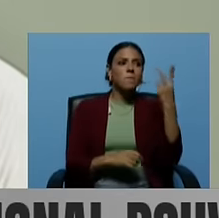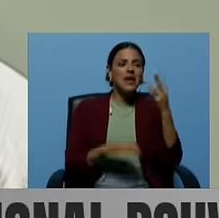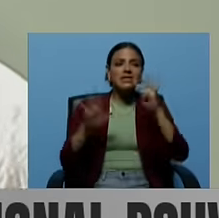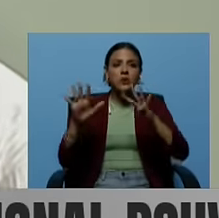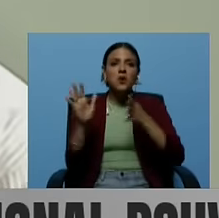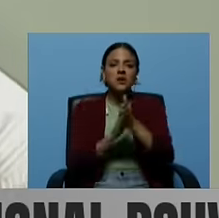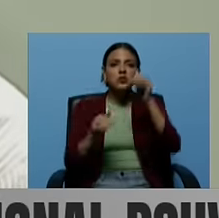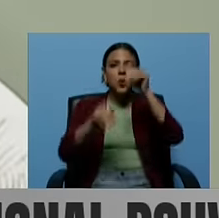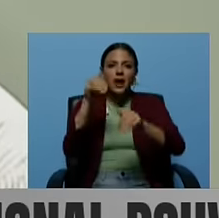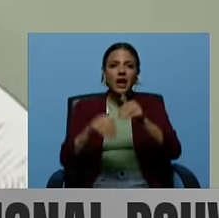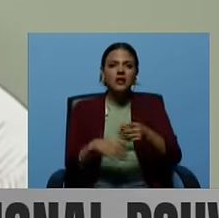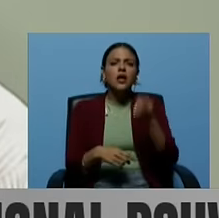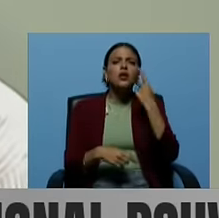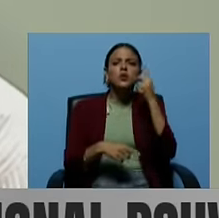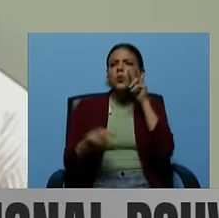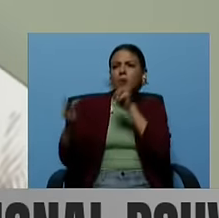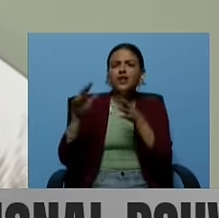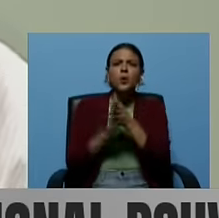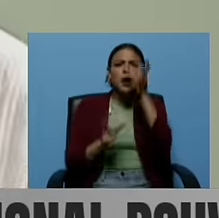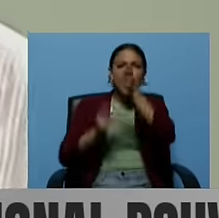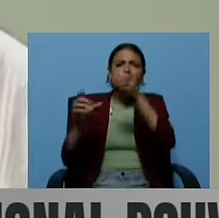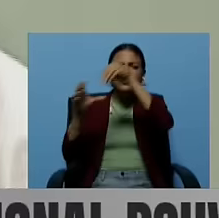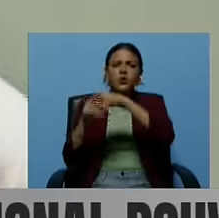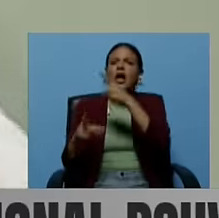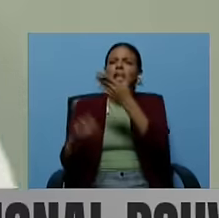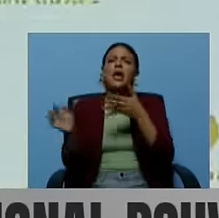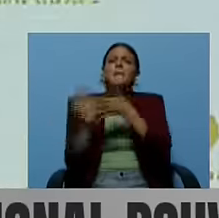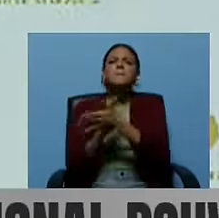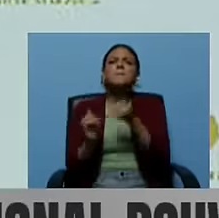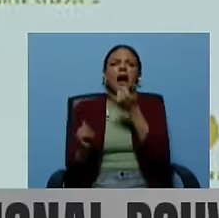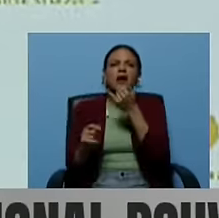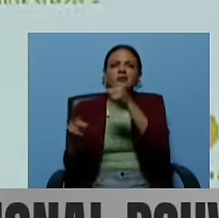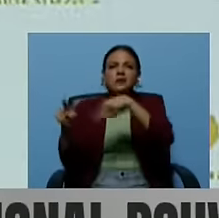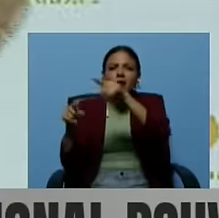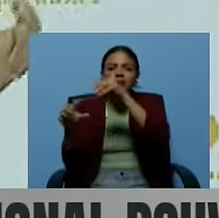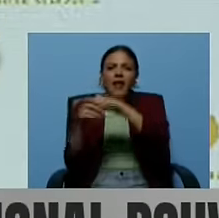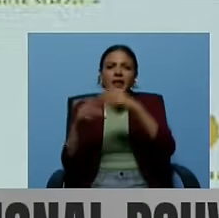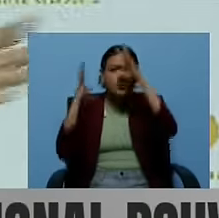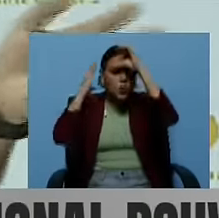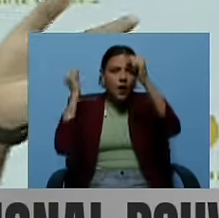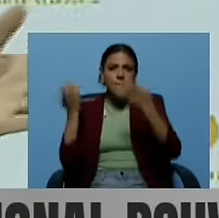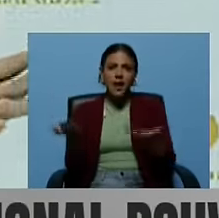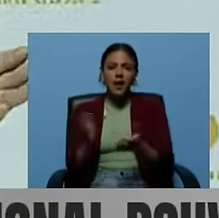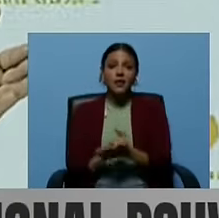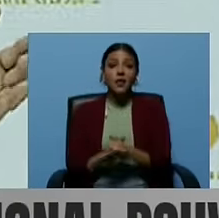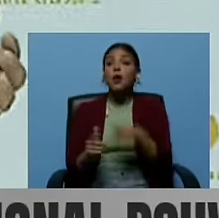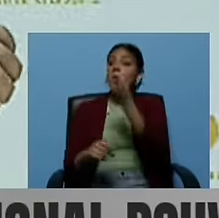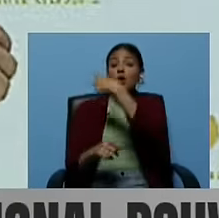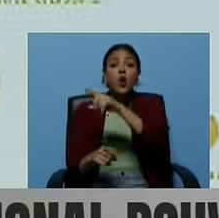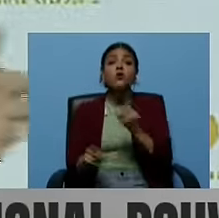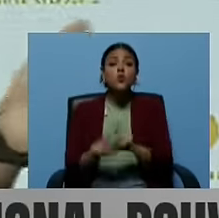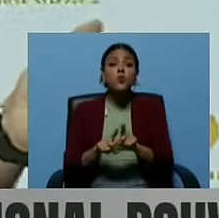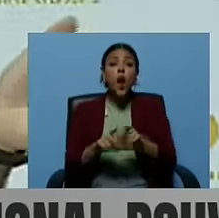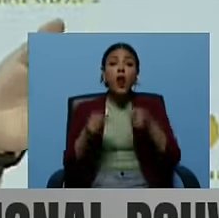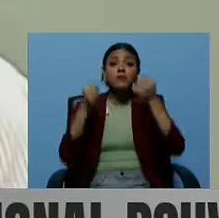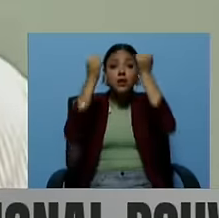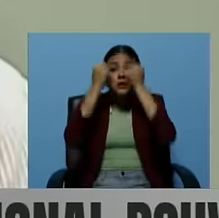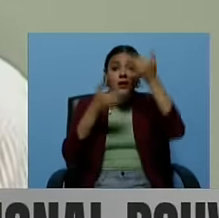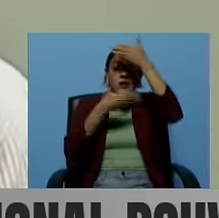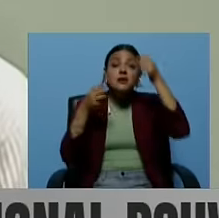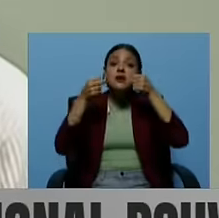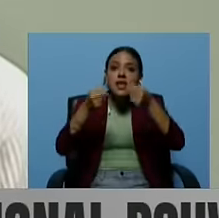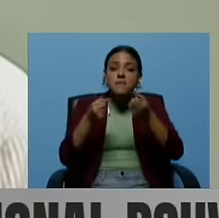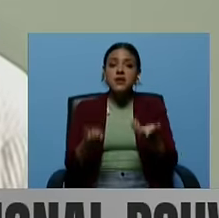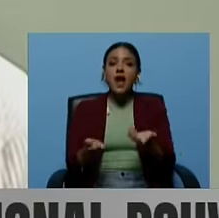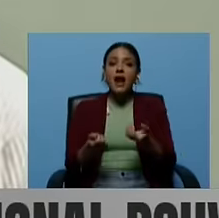presidencial. ¿Qué estatus se les va a dar a estas personas? Gracias. El estatus es de fascista. Y ellos lo tienen,